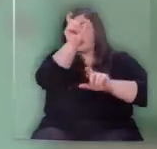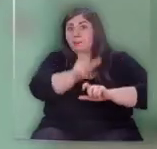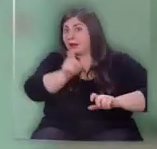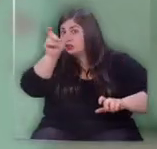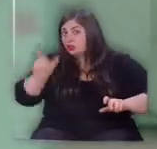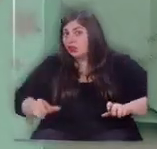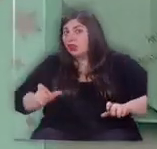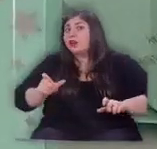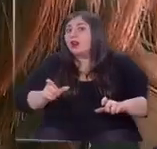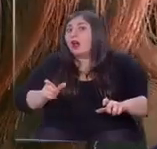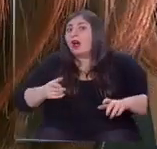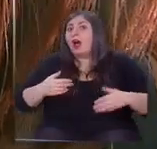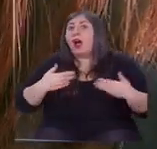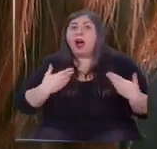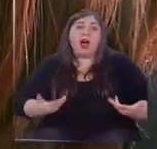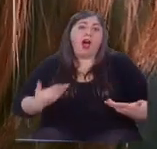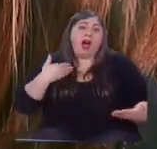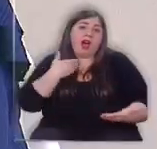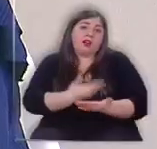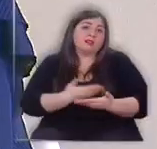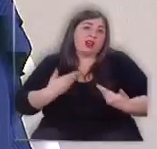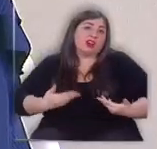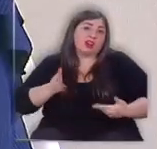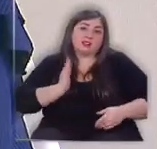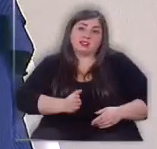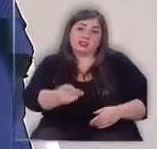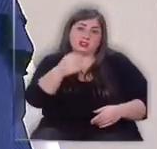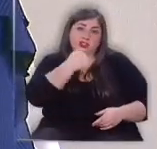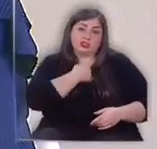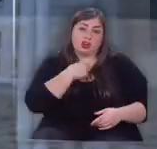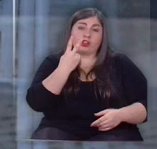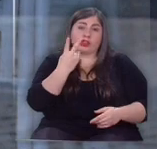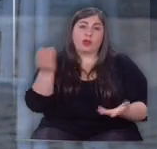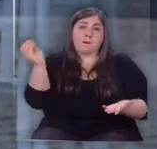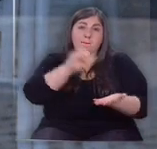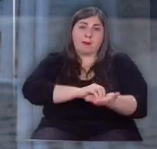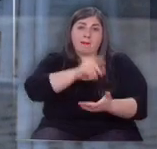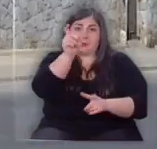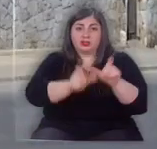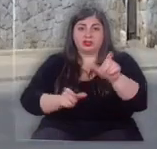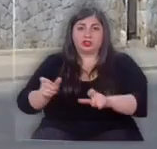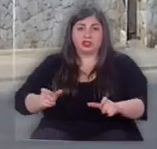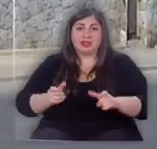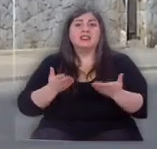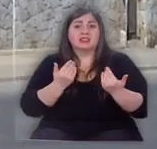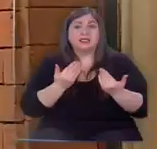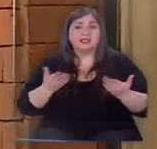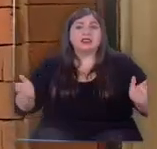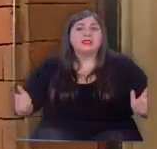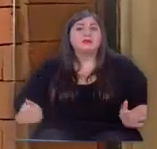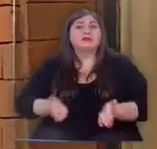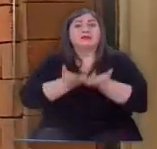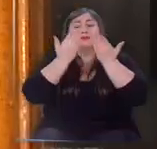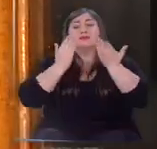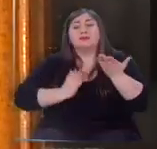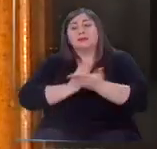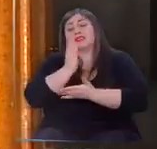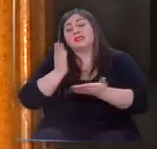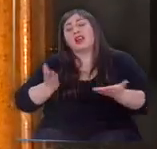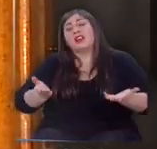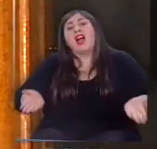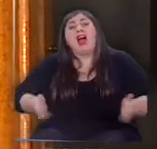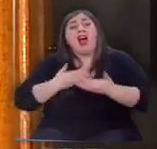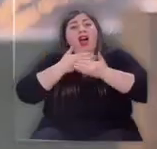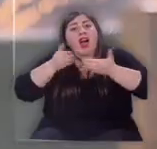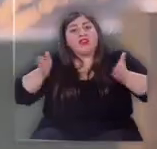hasta el momento, sigo yo y 2 personas más. Necesitamos empezar a subir las cortinas,